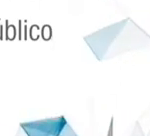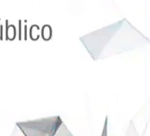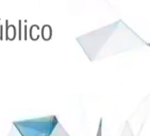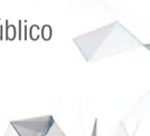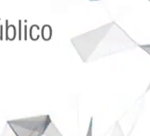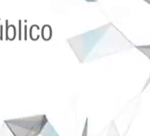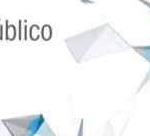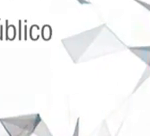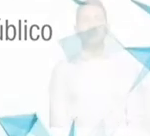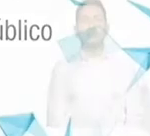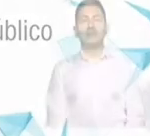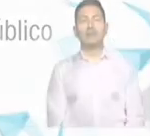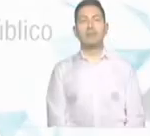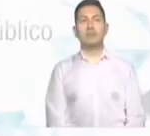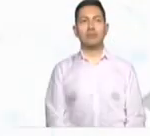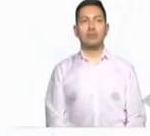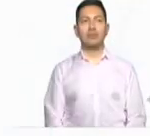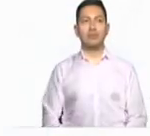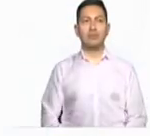todo público.